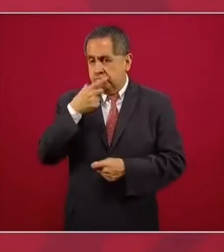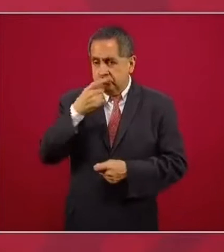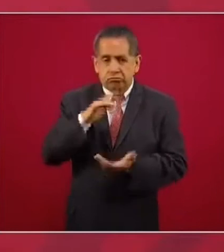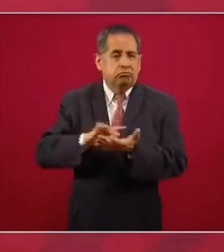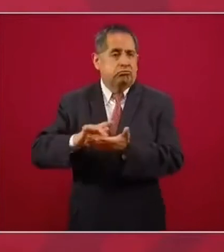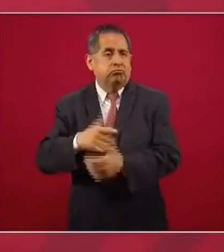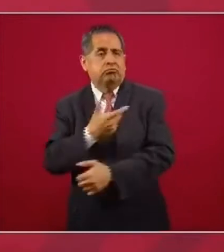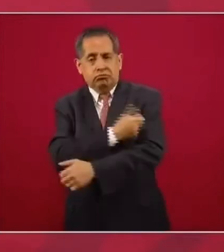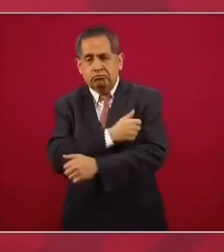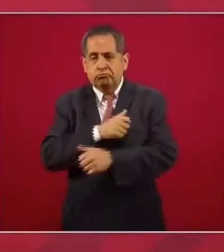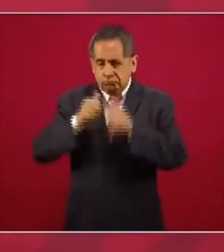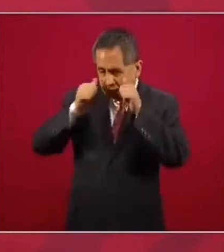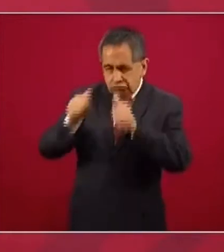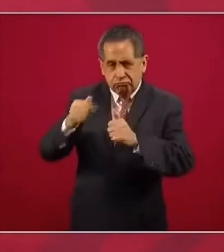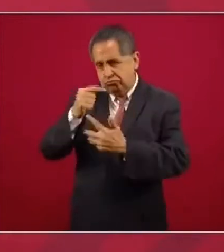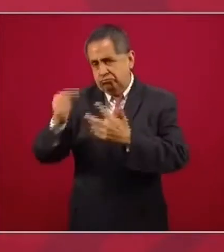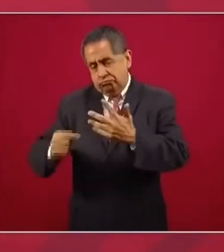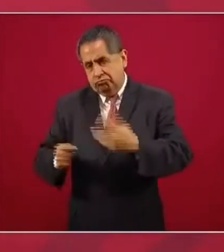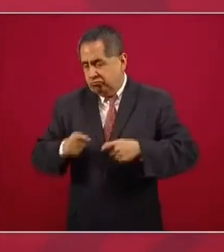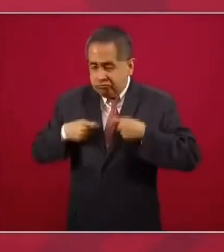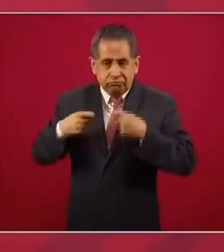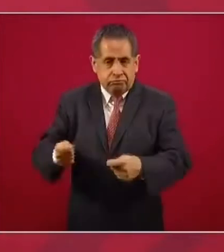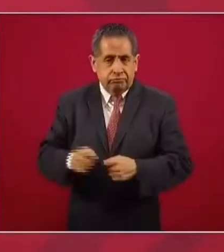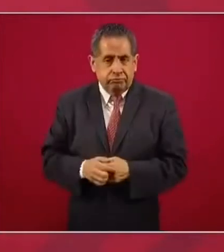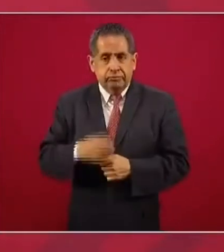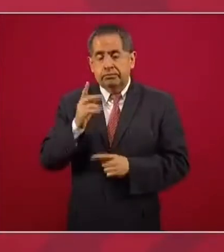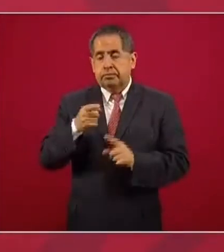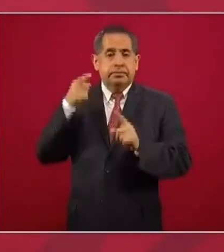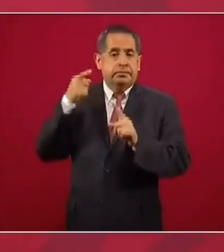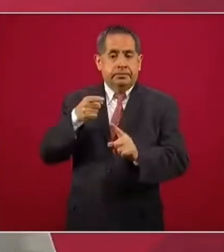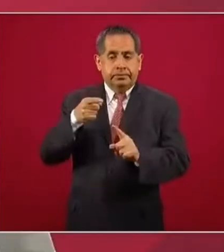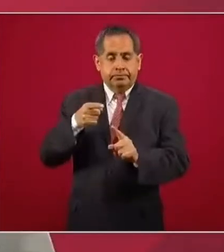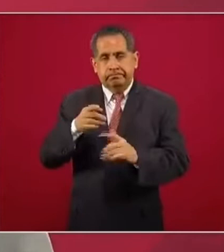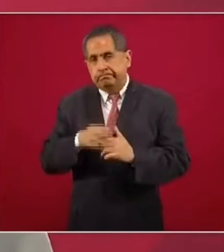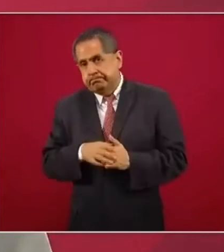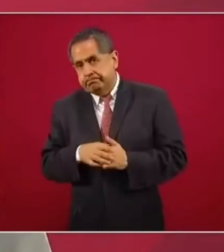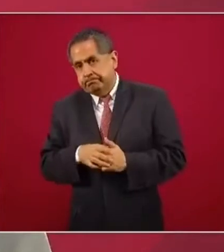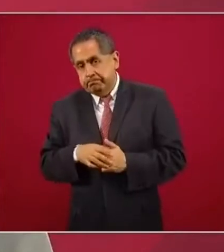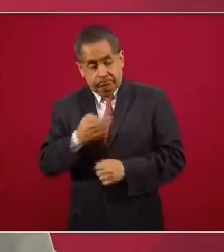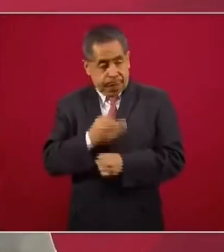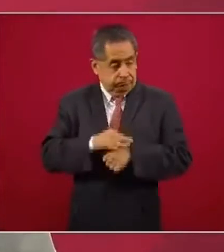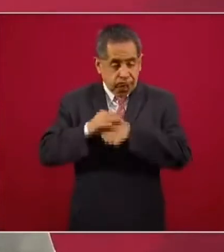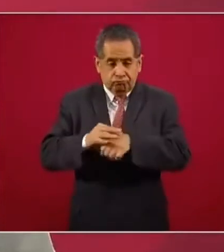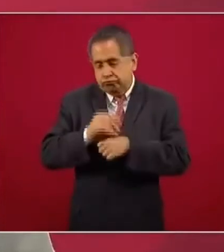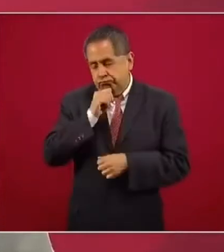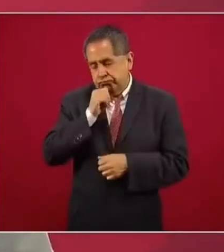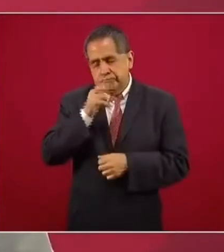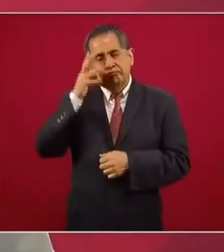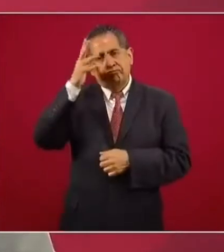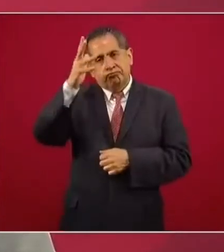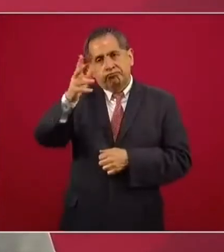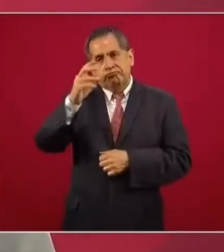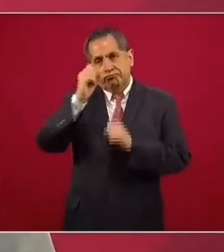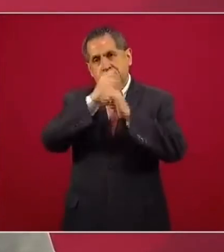atención médica. Pero sabemos que nuestro empeño aún es una promesa. Y es que no